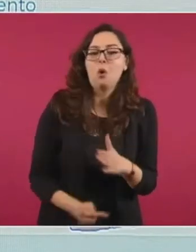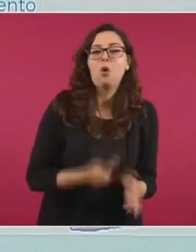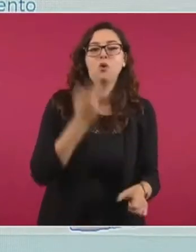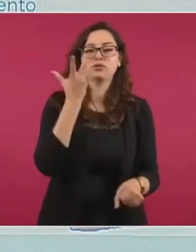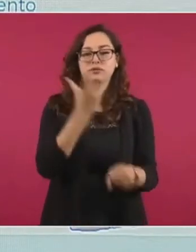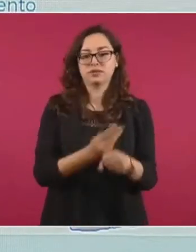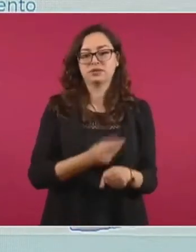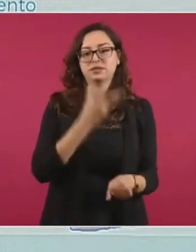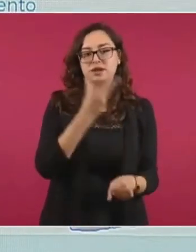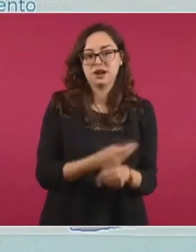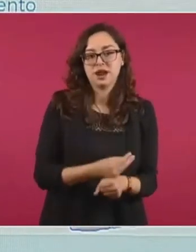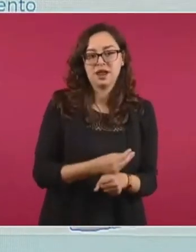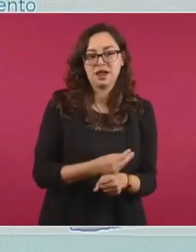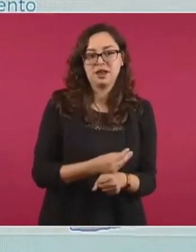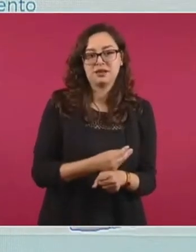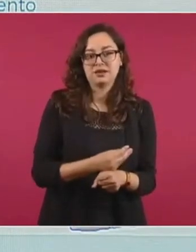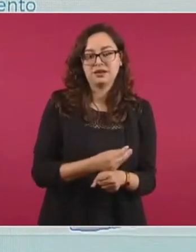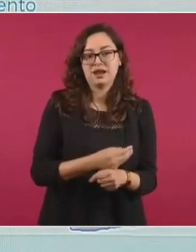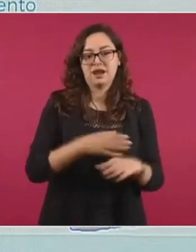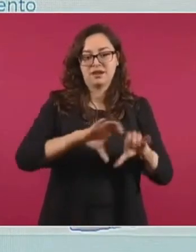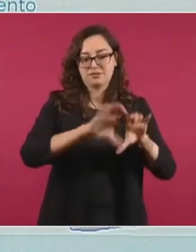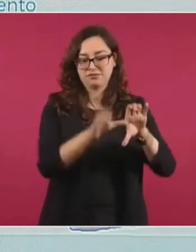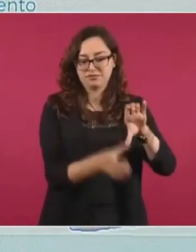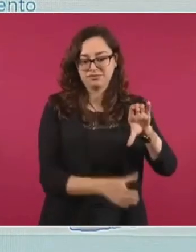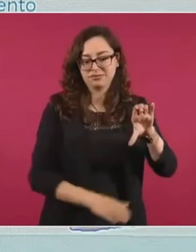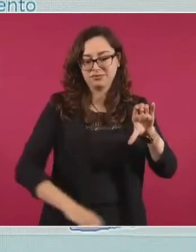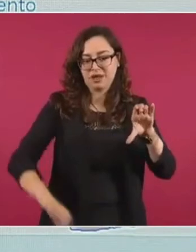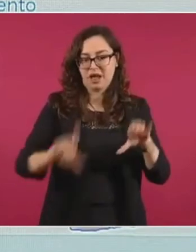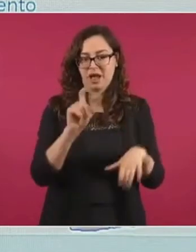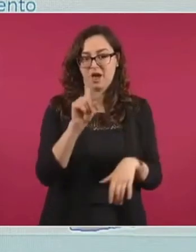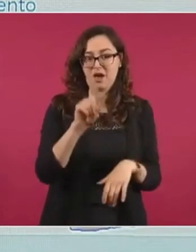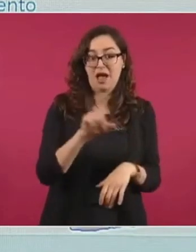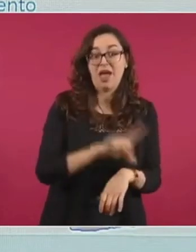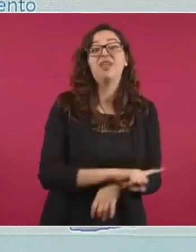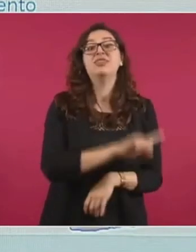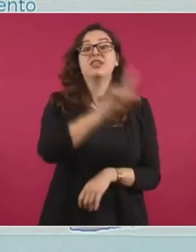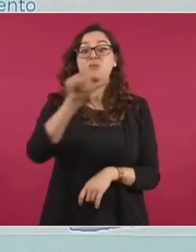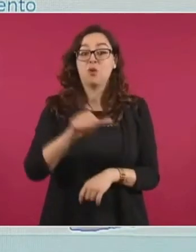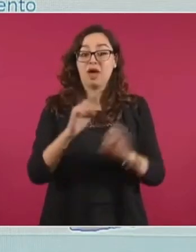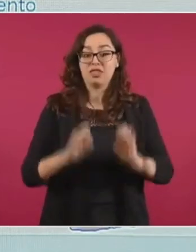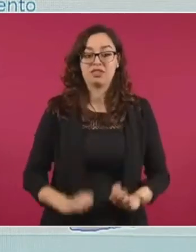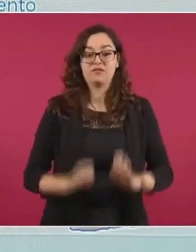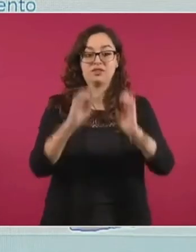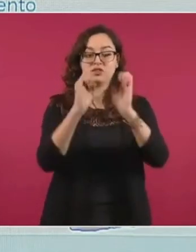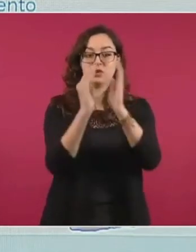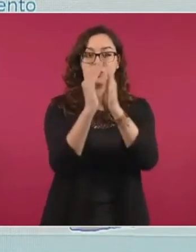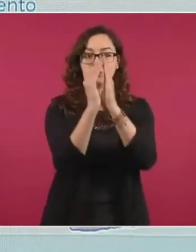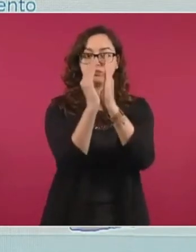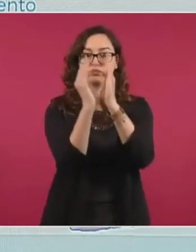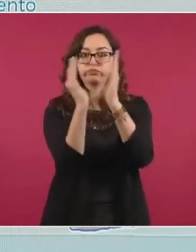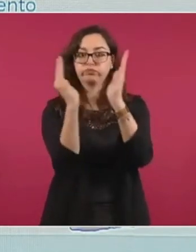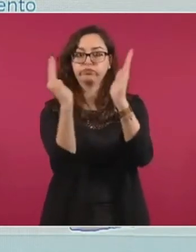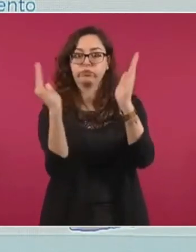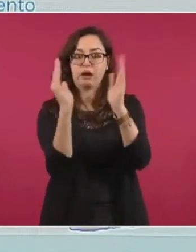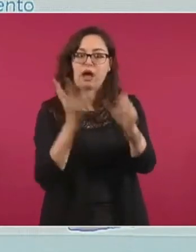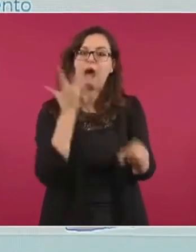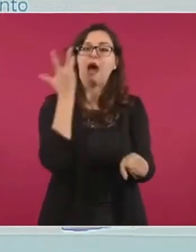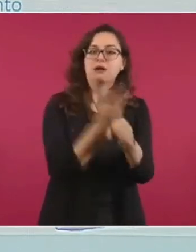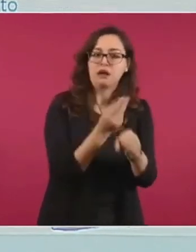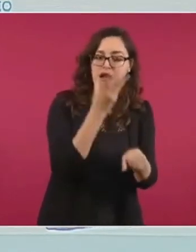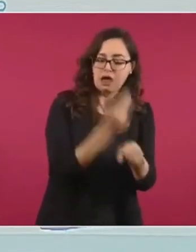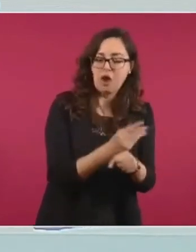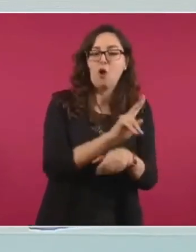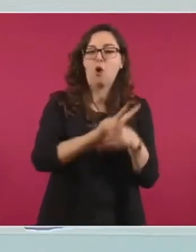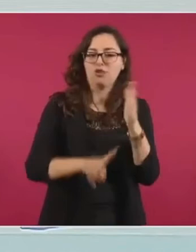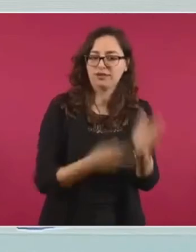una separación estructural de los edificios que tuvo un costo de 92.3 millones. En el 2019,